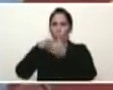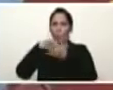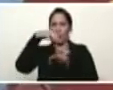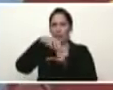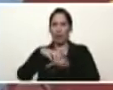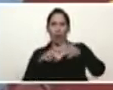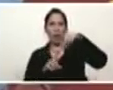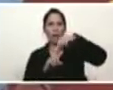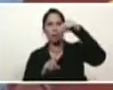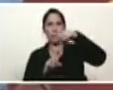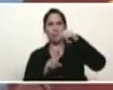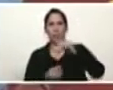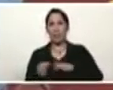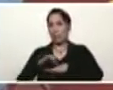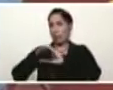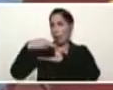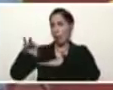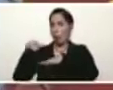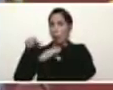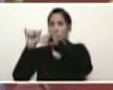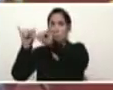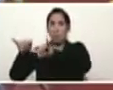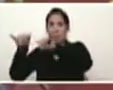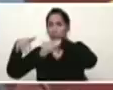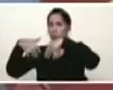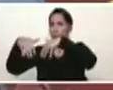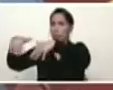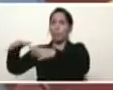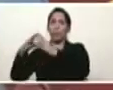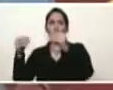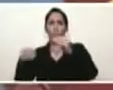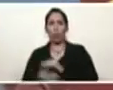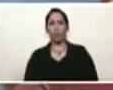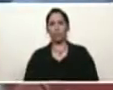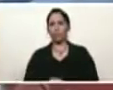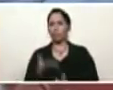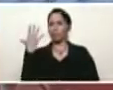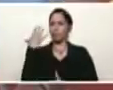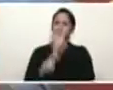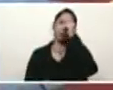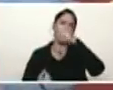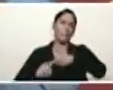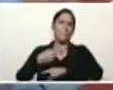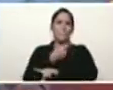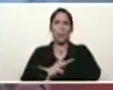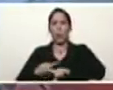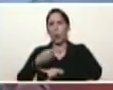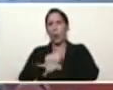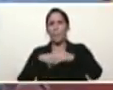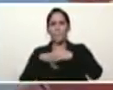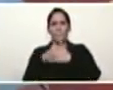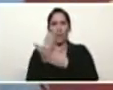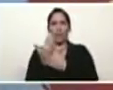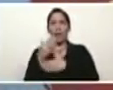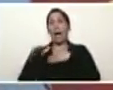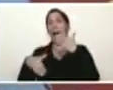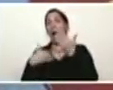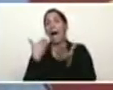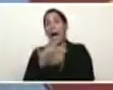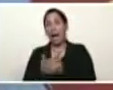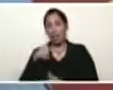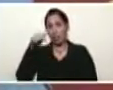presentó, dejó a su tropa sola, huyó desde las primeras horas de la madrugada, hasta el día de hoy está